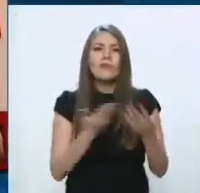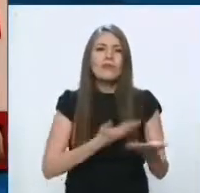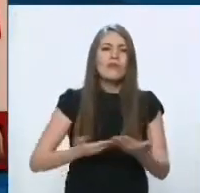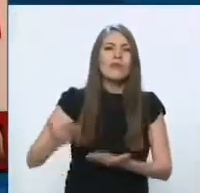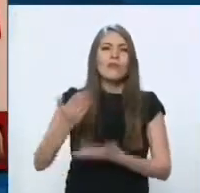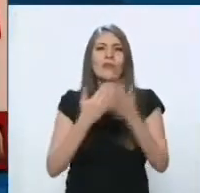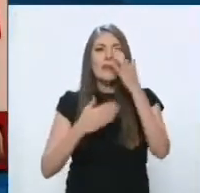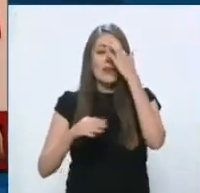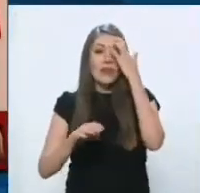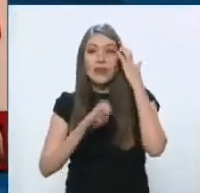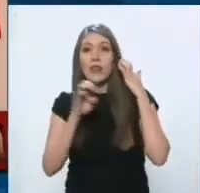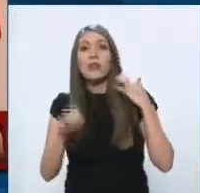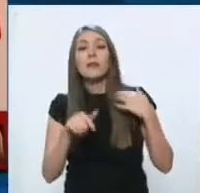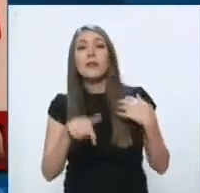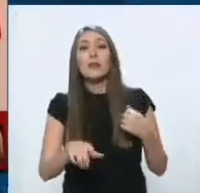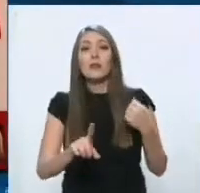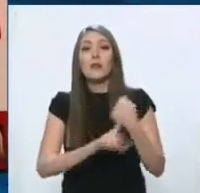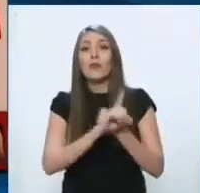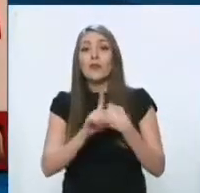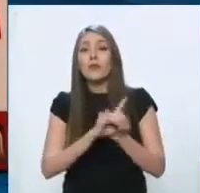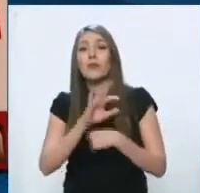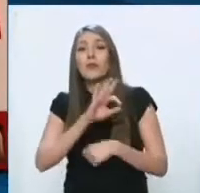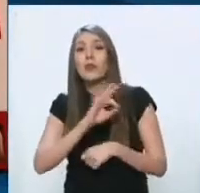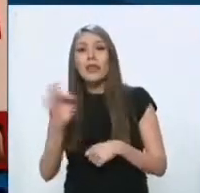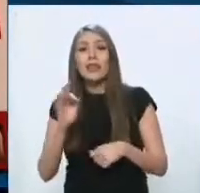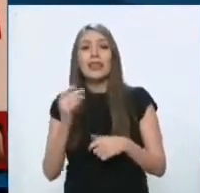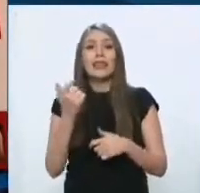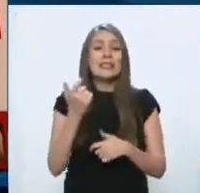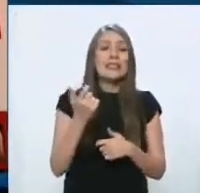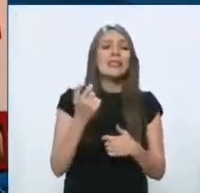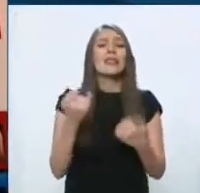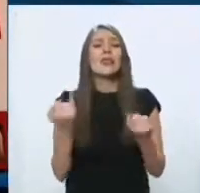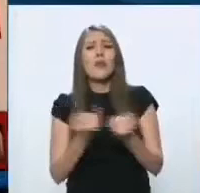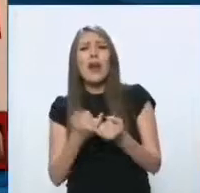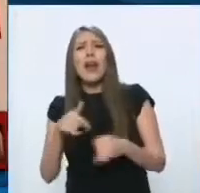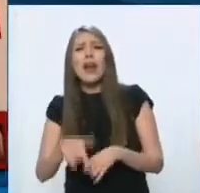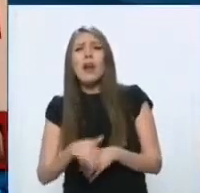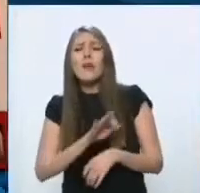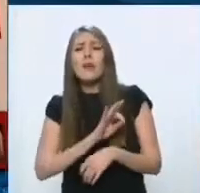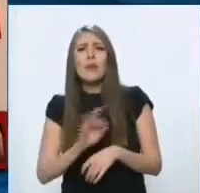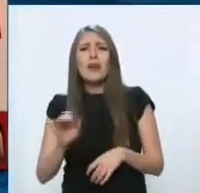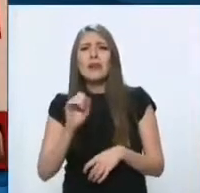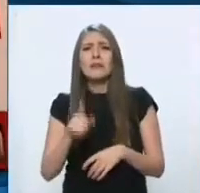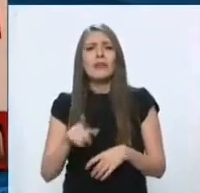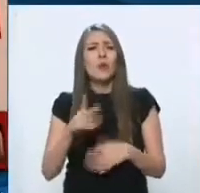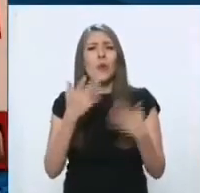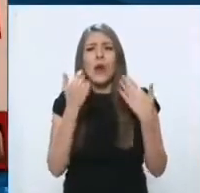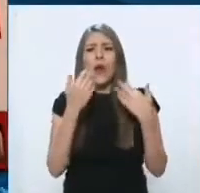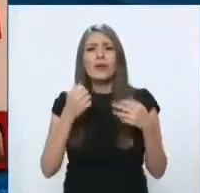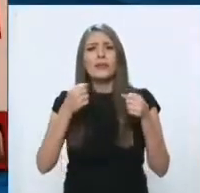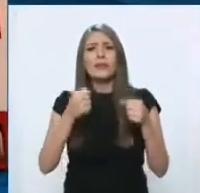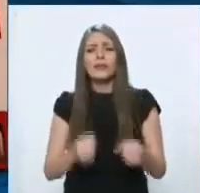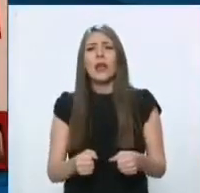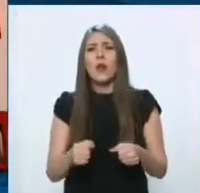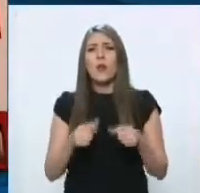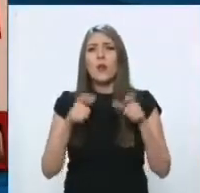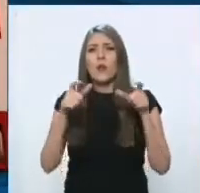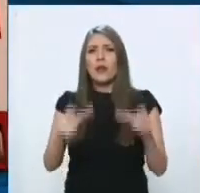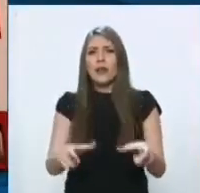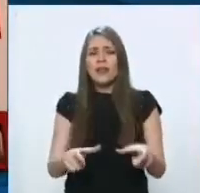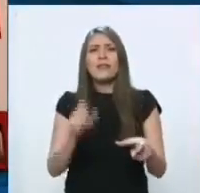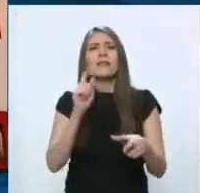a nuestro país le está afectando también la inseguridad y esta reacción de